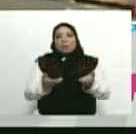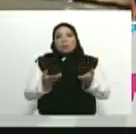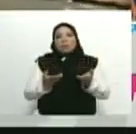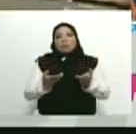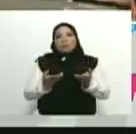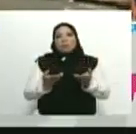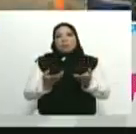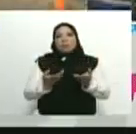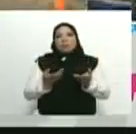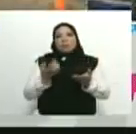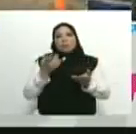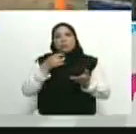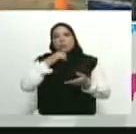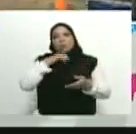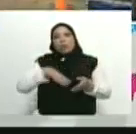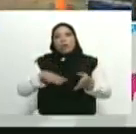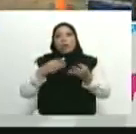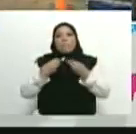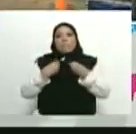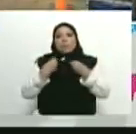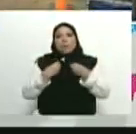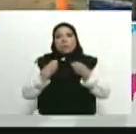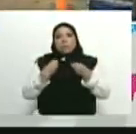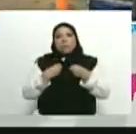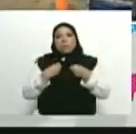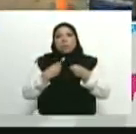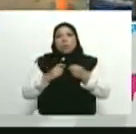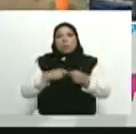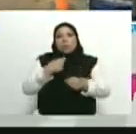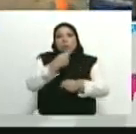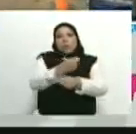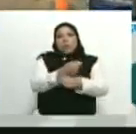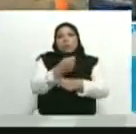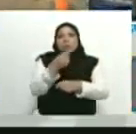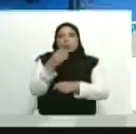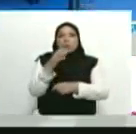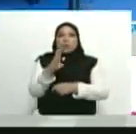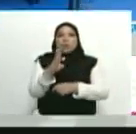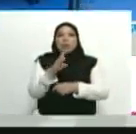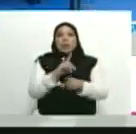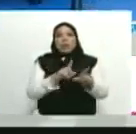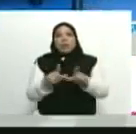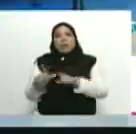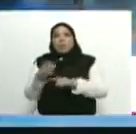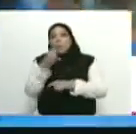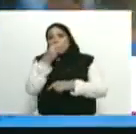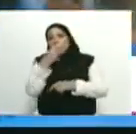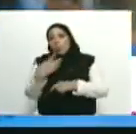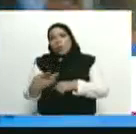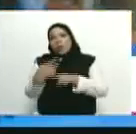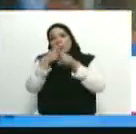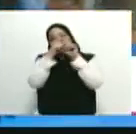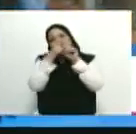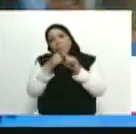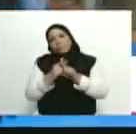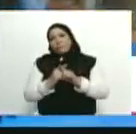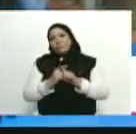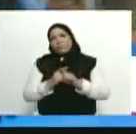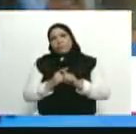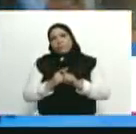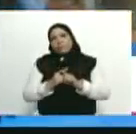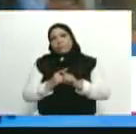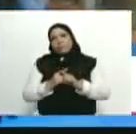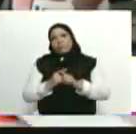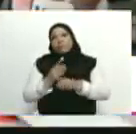maravilloso hito en su vida como lo es su graduación de bachiller. Tenemos buenos números, presidente, y es importante